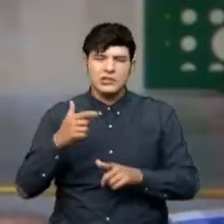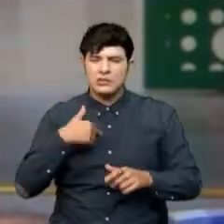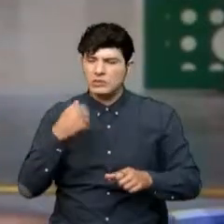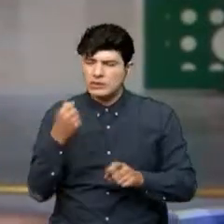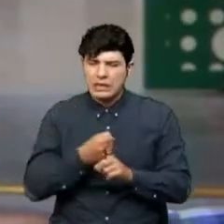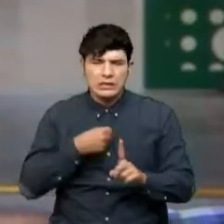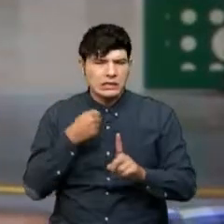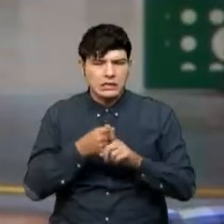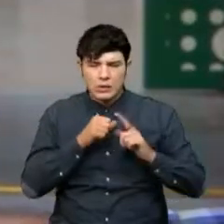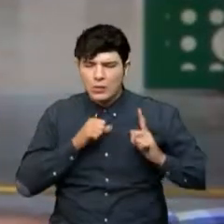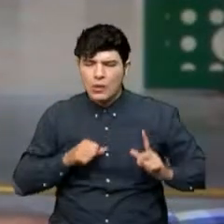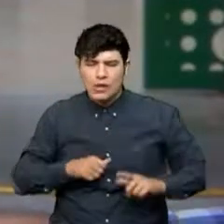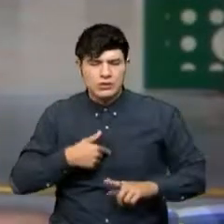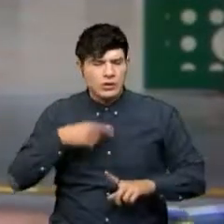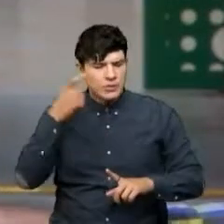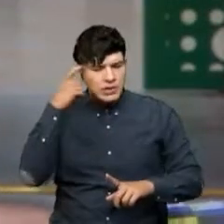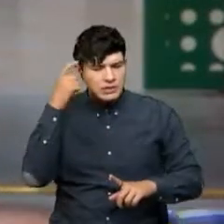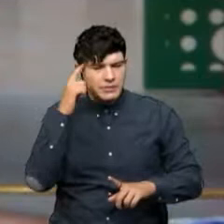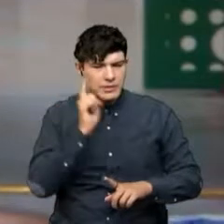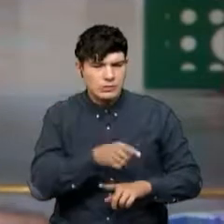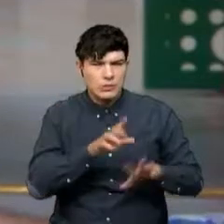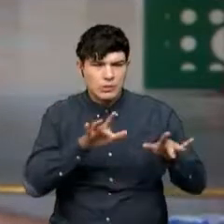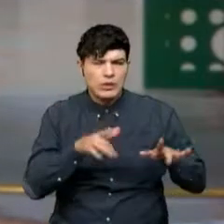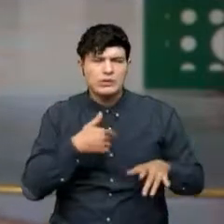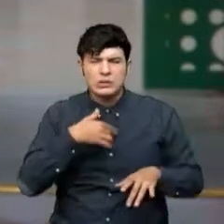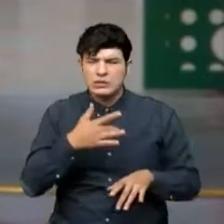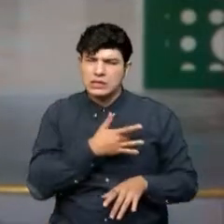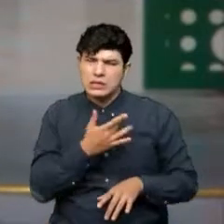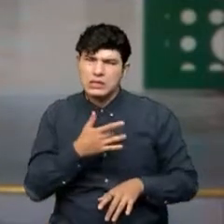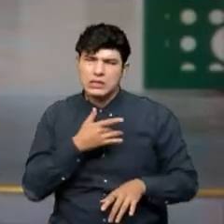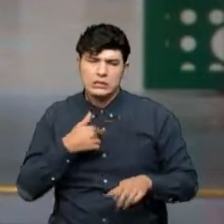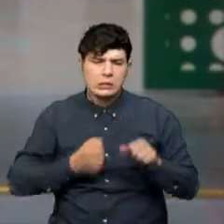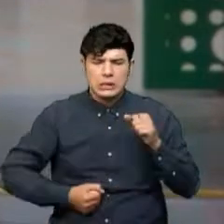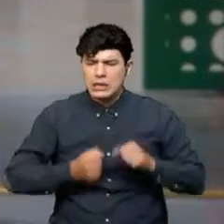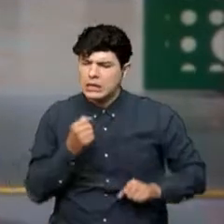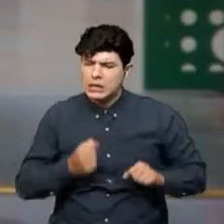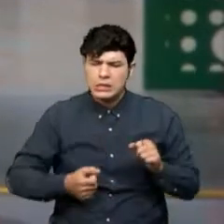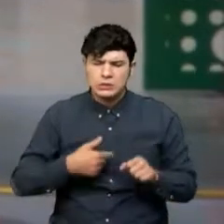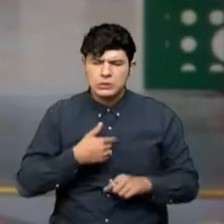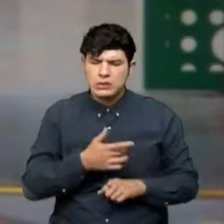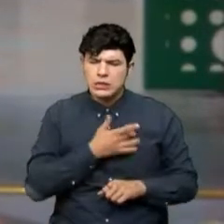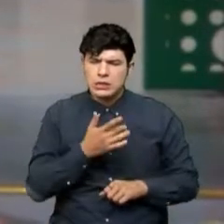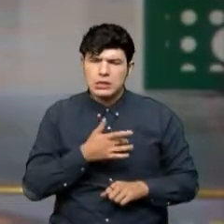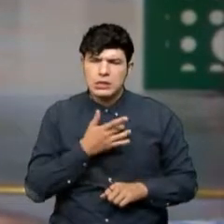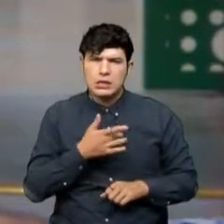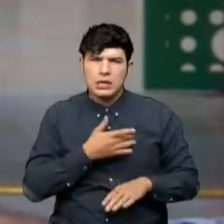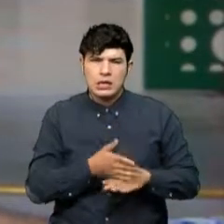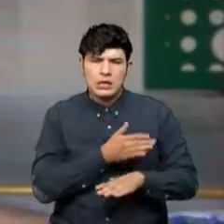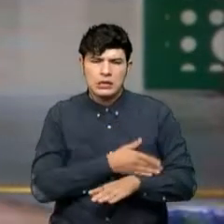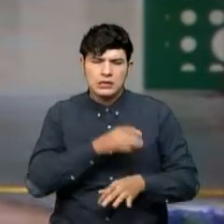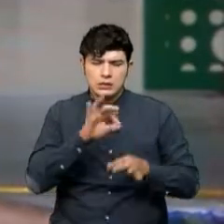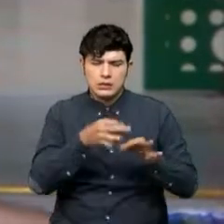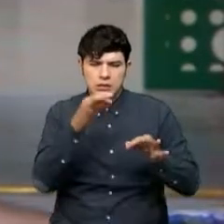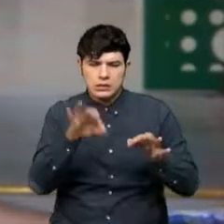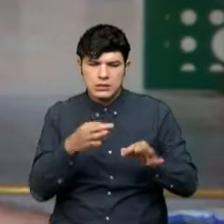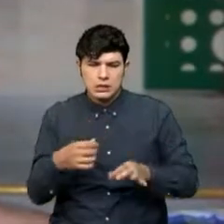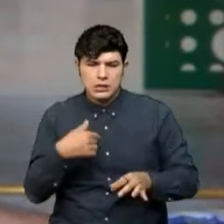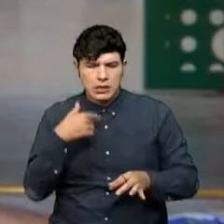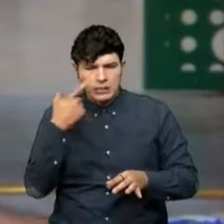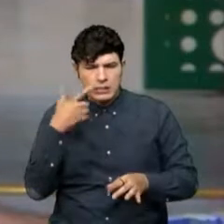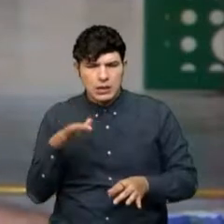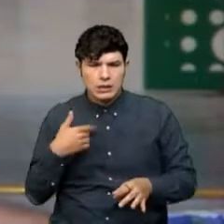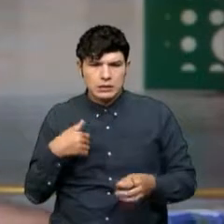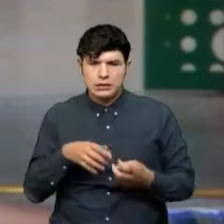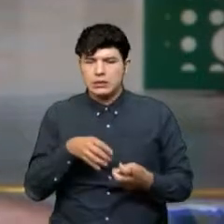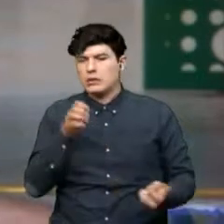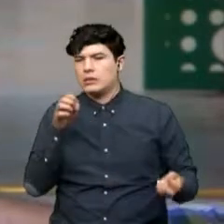otra cosa y no pensando tanto en el pie porque lo que sí que me molestaba me molestaba cuando corría sentía que los puntos que me hayan dado se me como que se me dio en abril